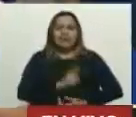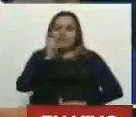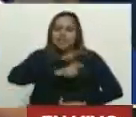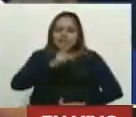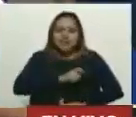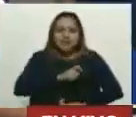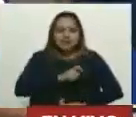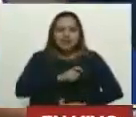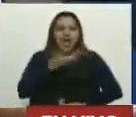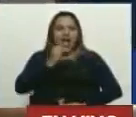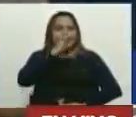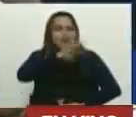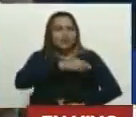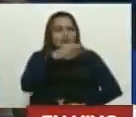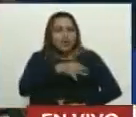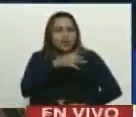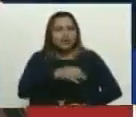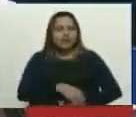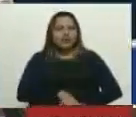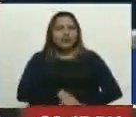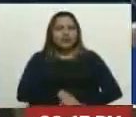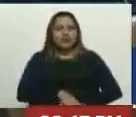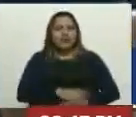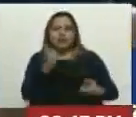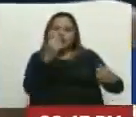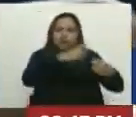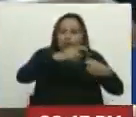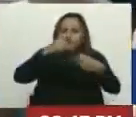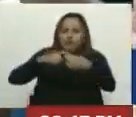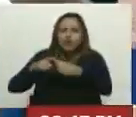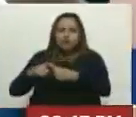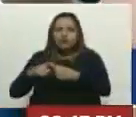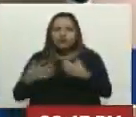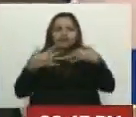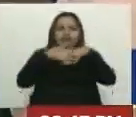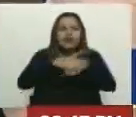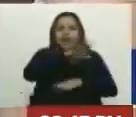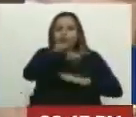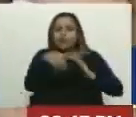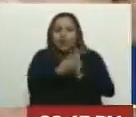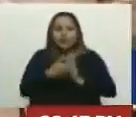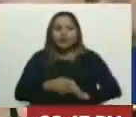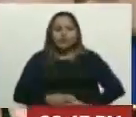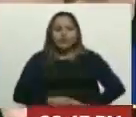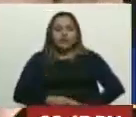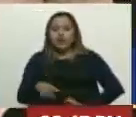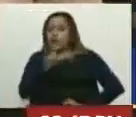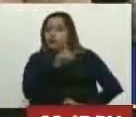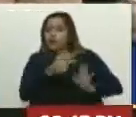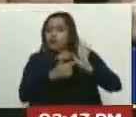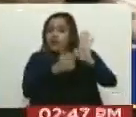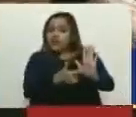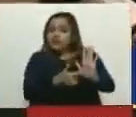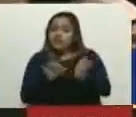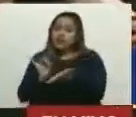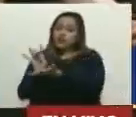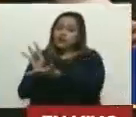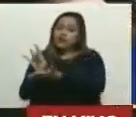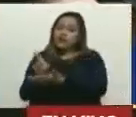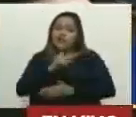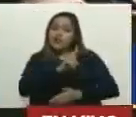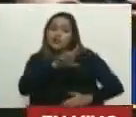necesidad que tiene esta sociedad de involucrarnos, de incluirnos a todos. Lo que no se ve, se excluye. Lo que no